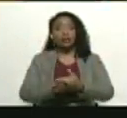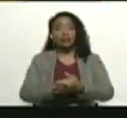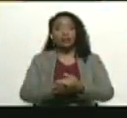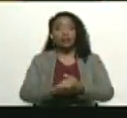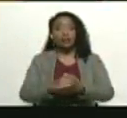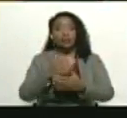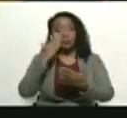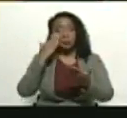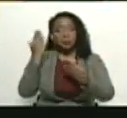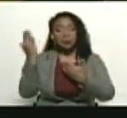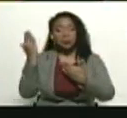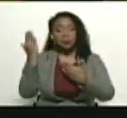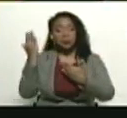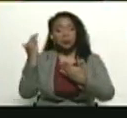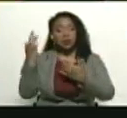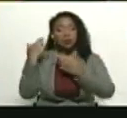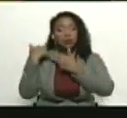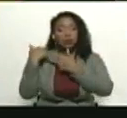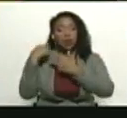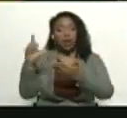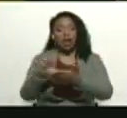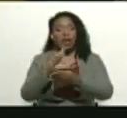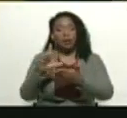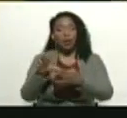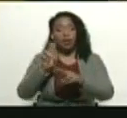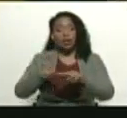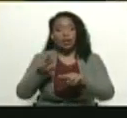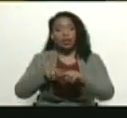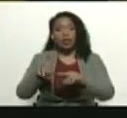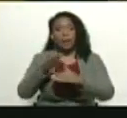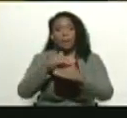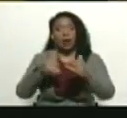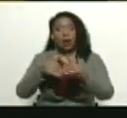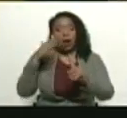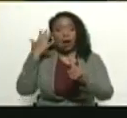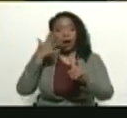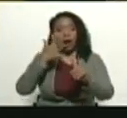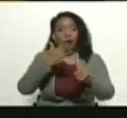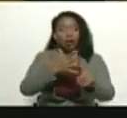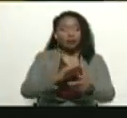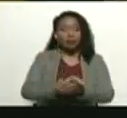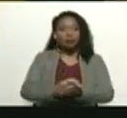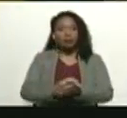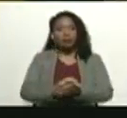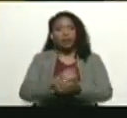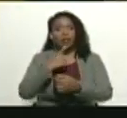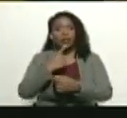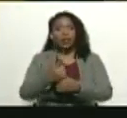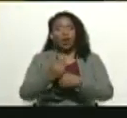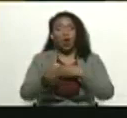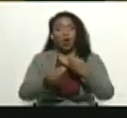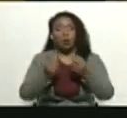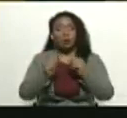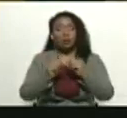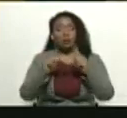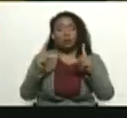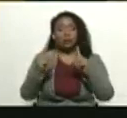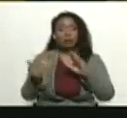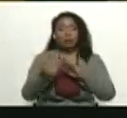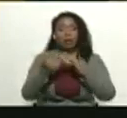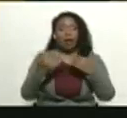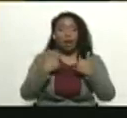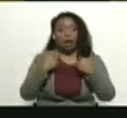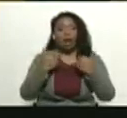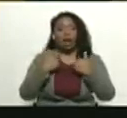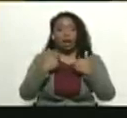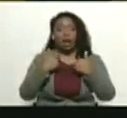Arizmendi, ella es la autora del libro Infancia bajo asedio. Nos recalcó exactamente el impacto que tienen las medidas